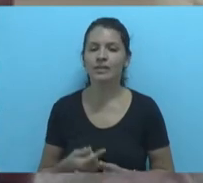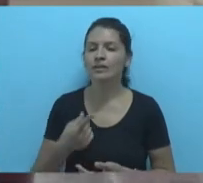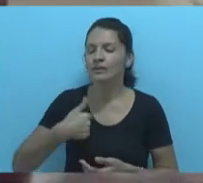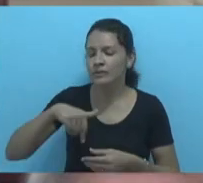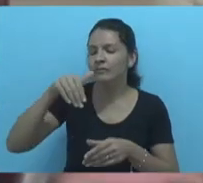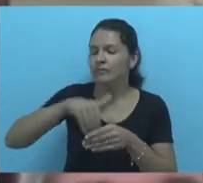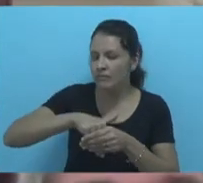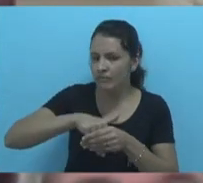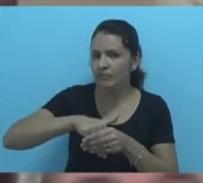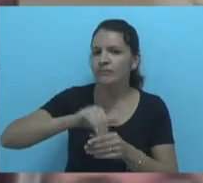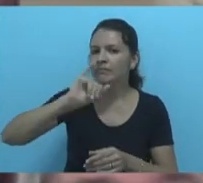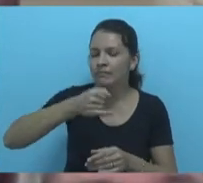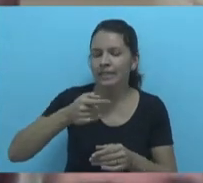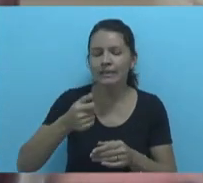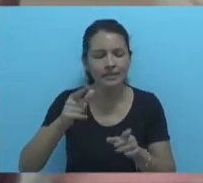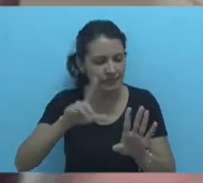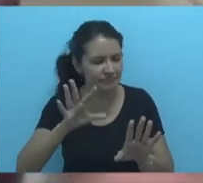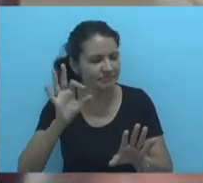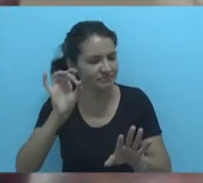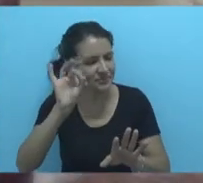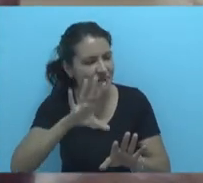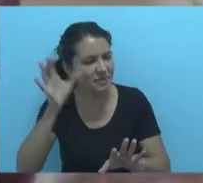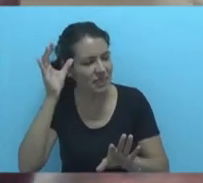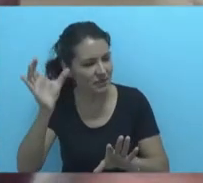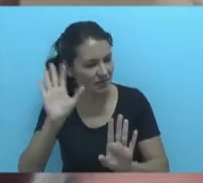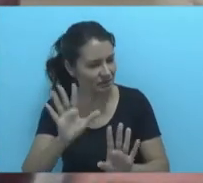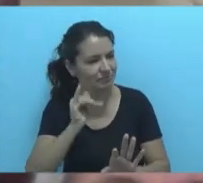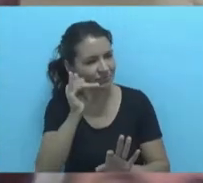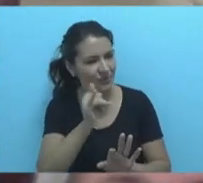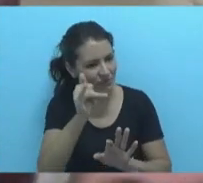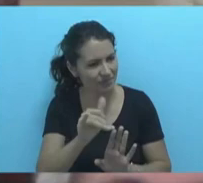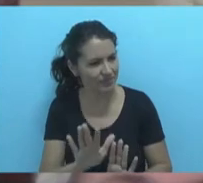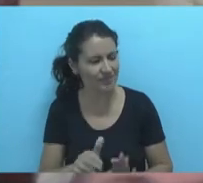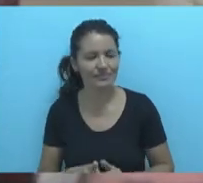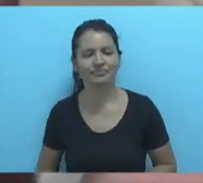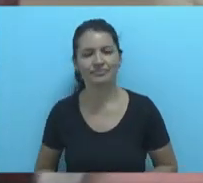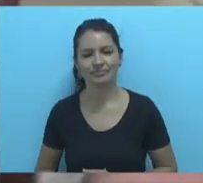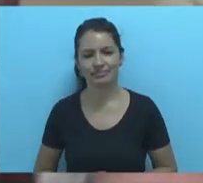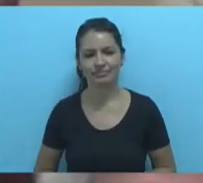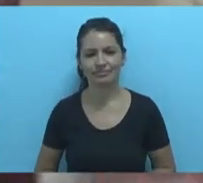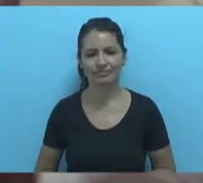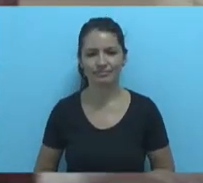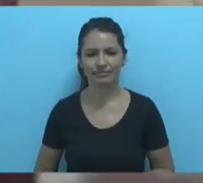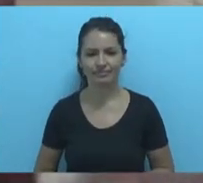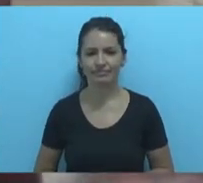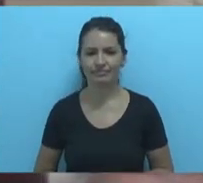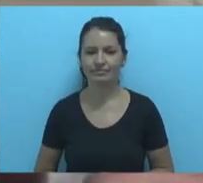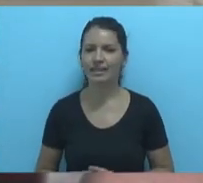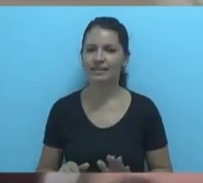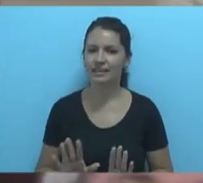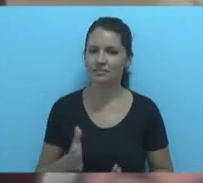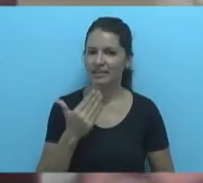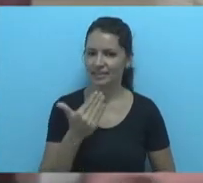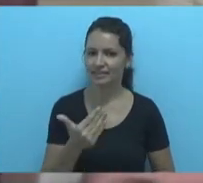pero es bueno, digamos, señalar estos aspectos para que la discusión sea integral y no parcial. Gracias,